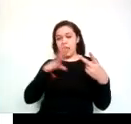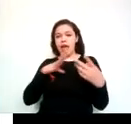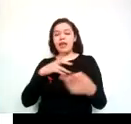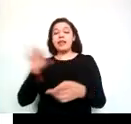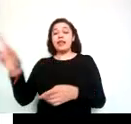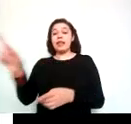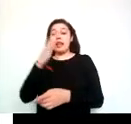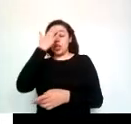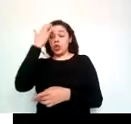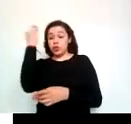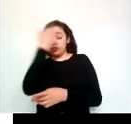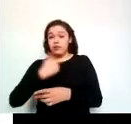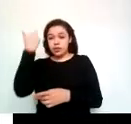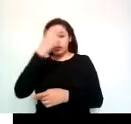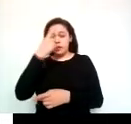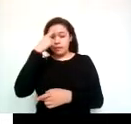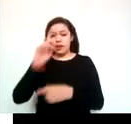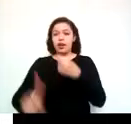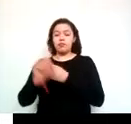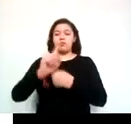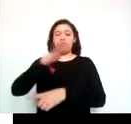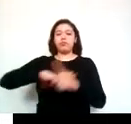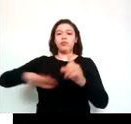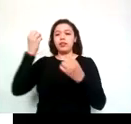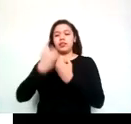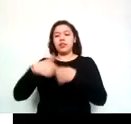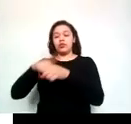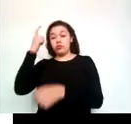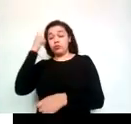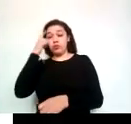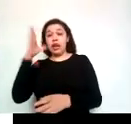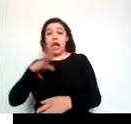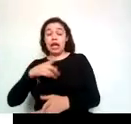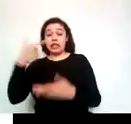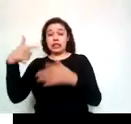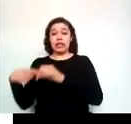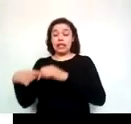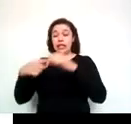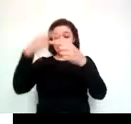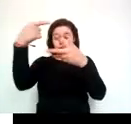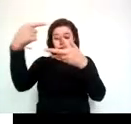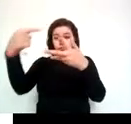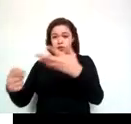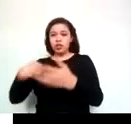reconocimiento y el análisis de los factores de riesgo psicosocial, que esto se hace a través de unas guías que más adelante vamos a decirles